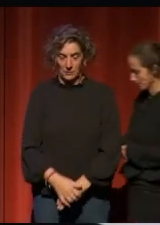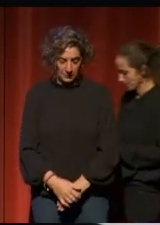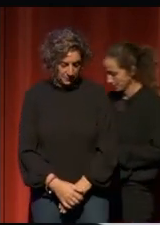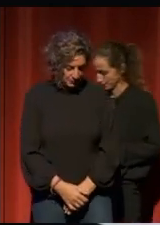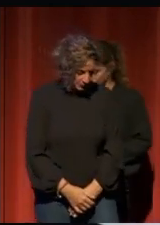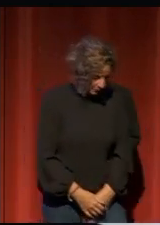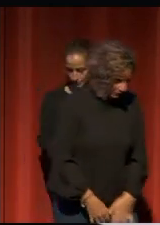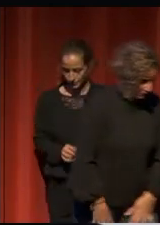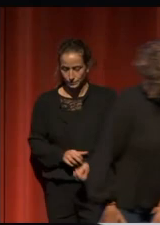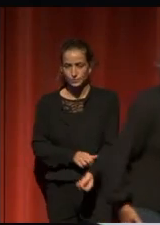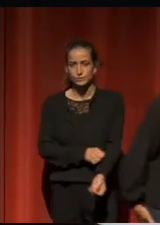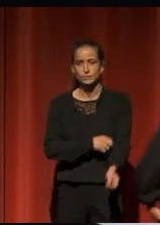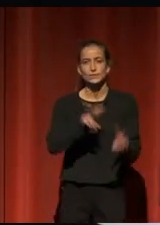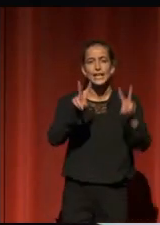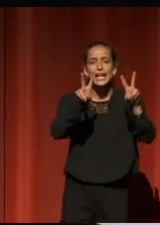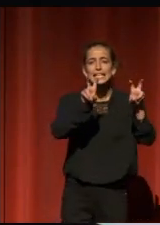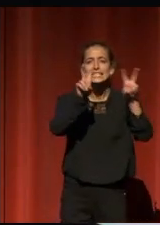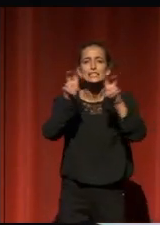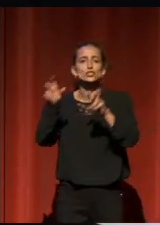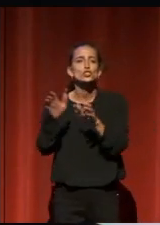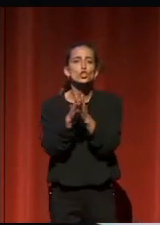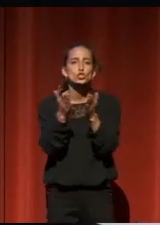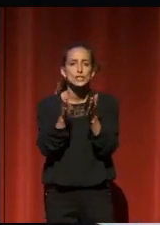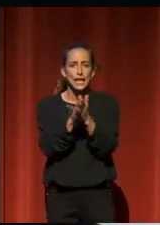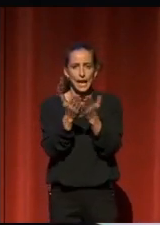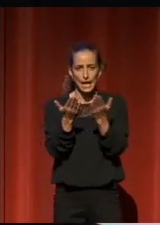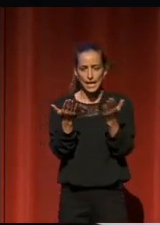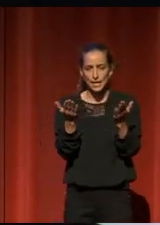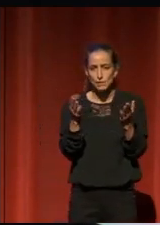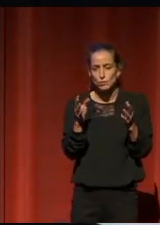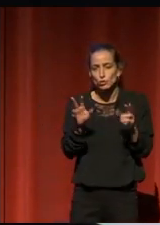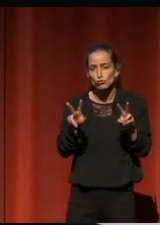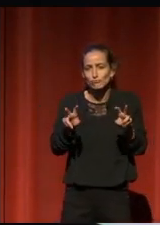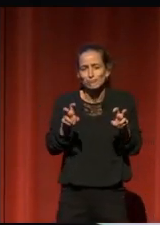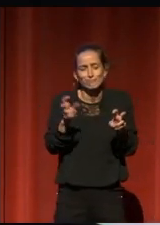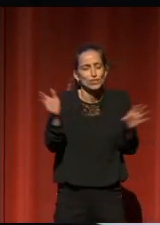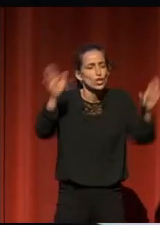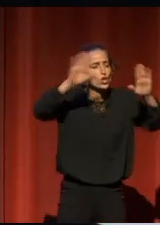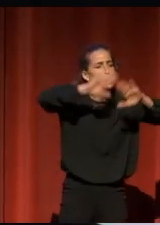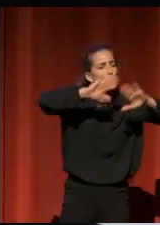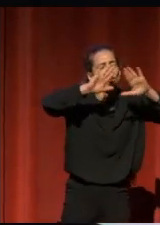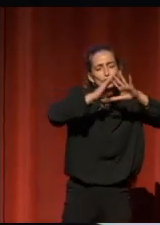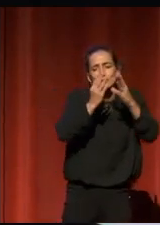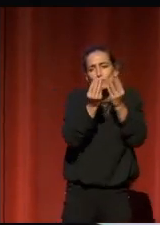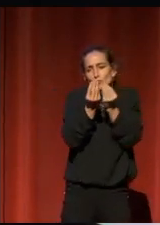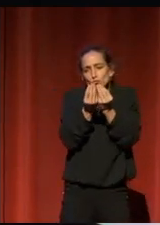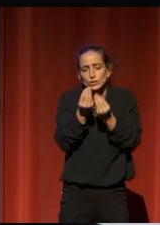Pienso que esos libros vienen de miles de noches en vela.